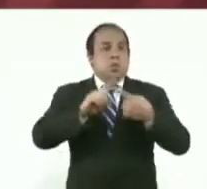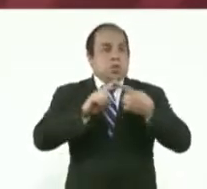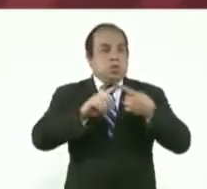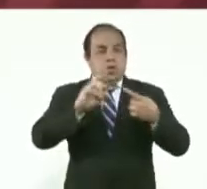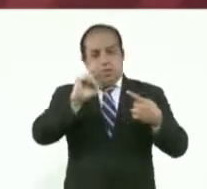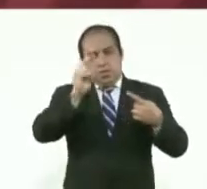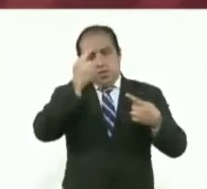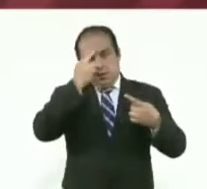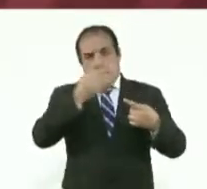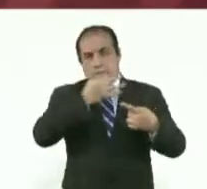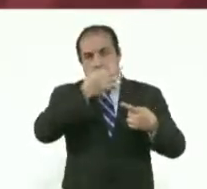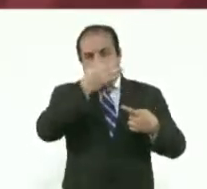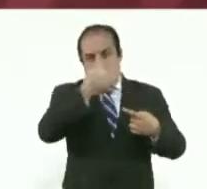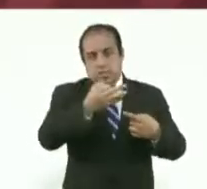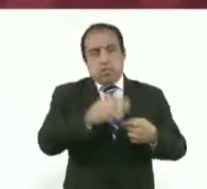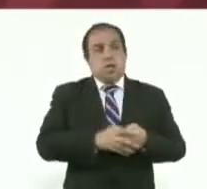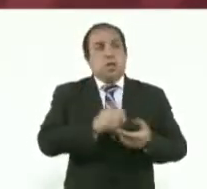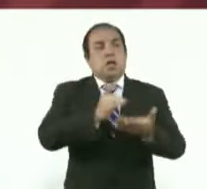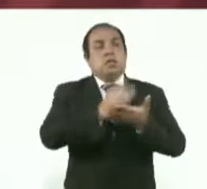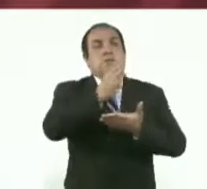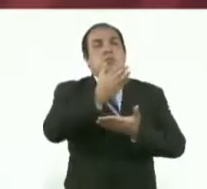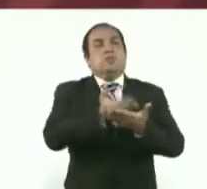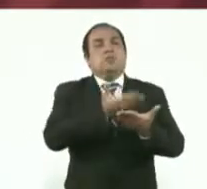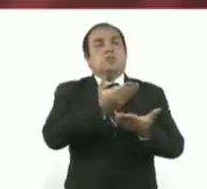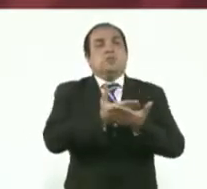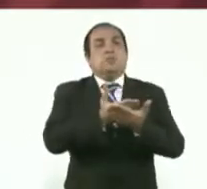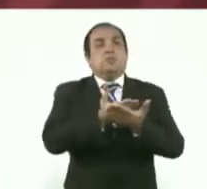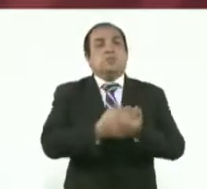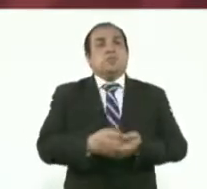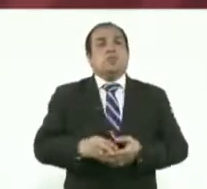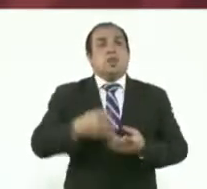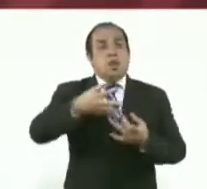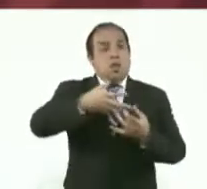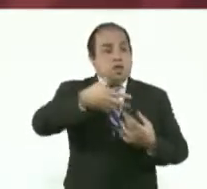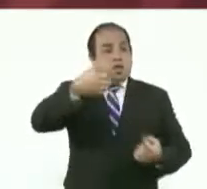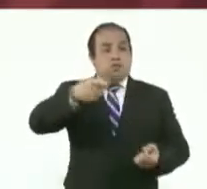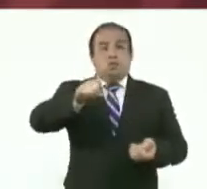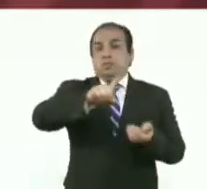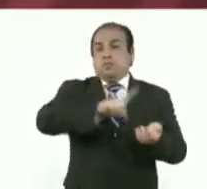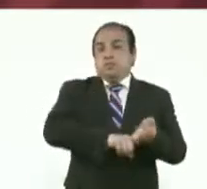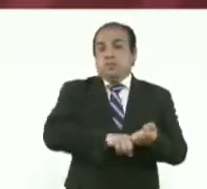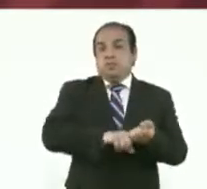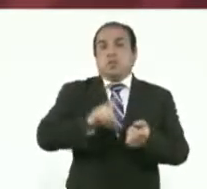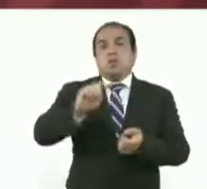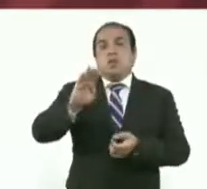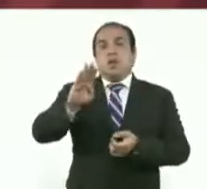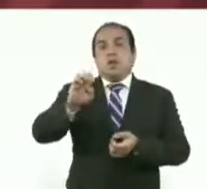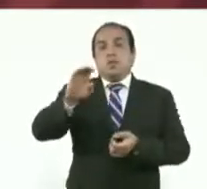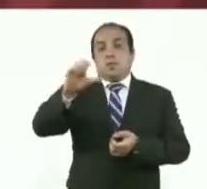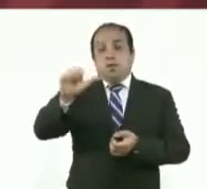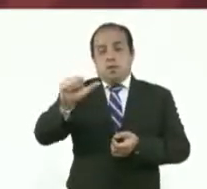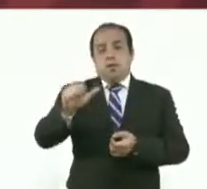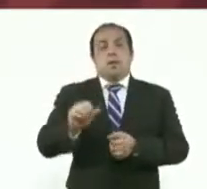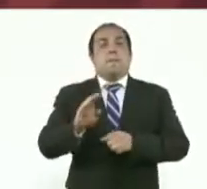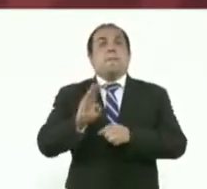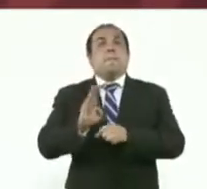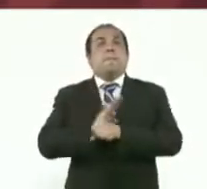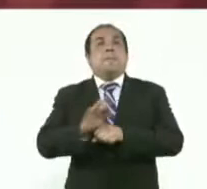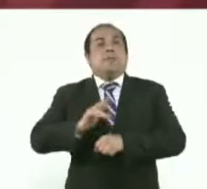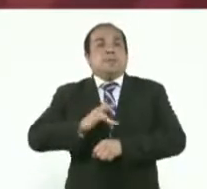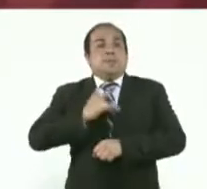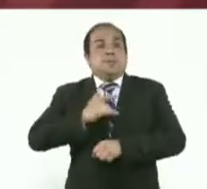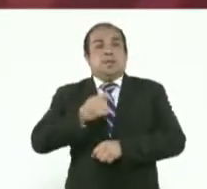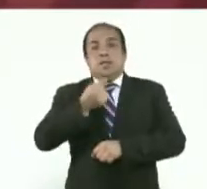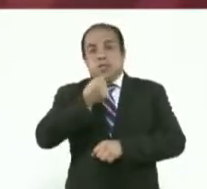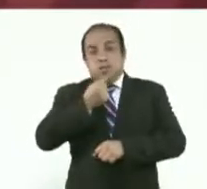el que enviamos una iniciativa para que sea constitucional la beca del bienestar de niños y niñas, y esa no se va a